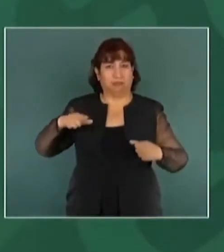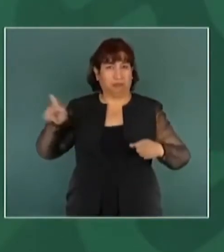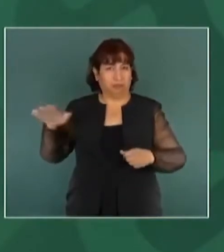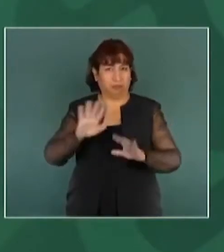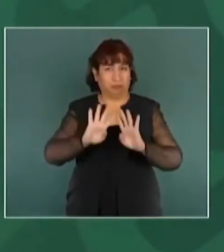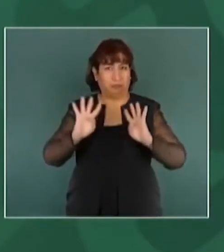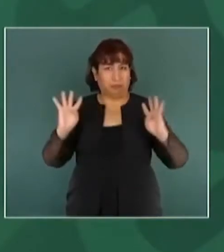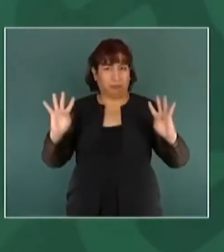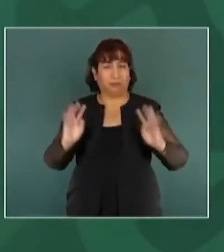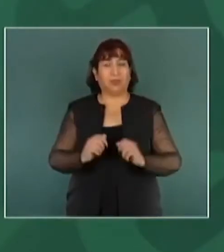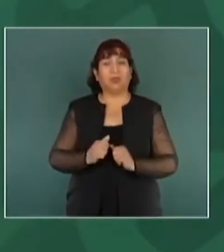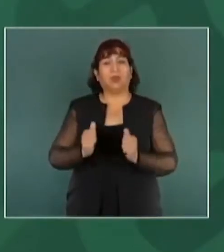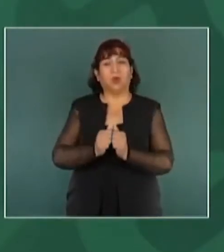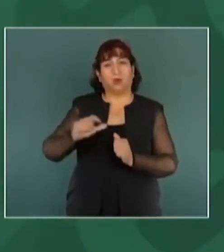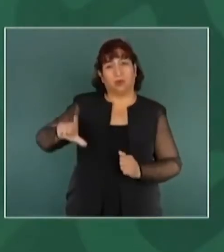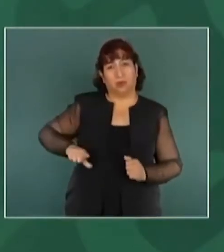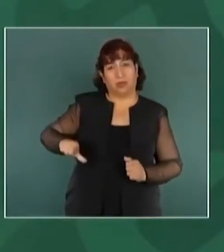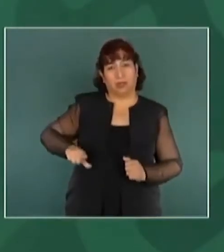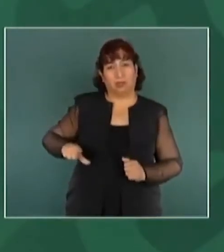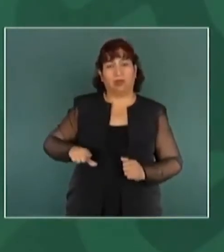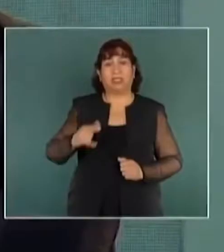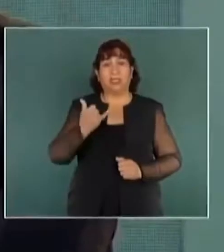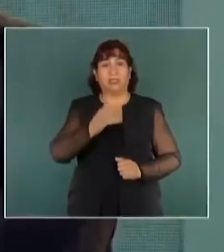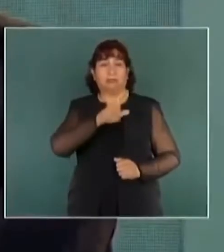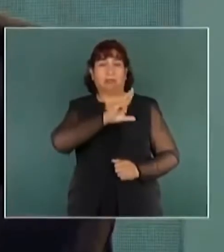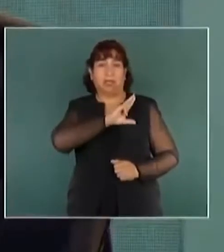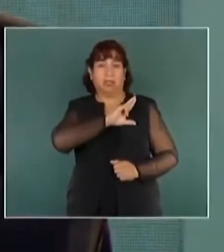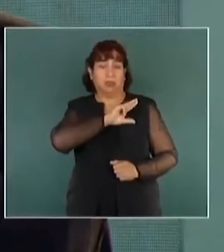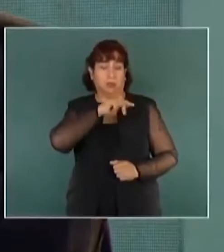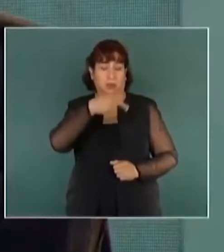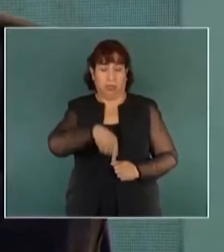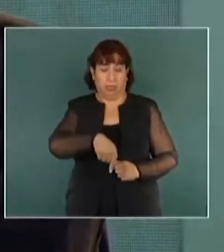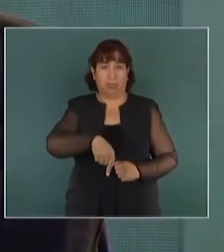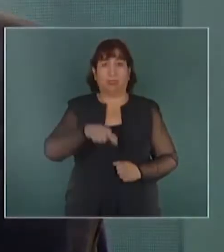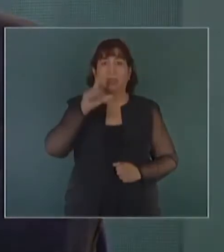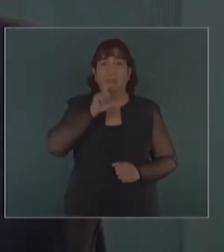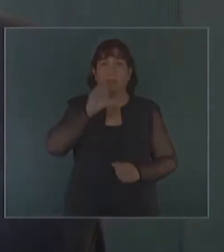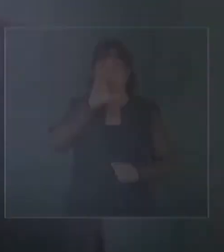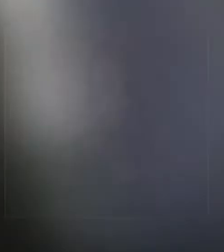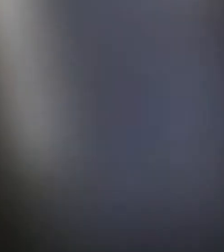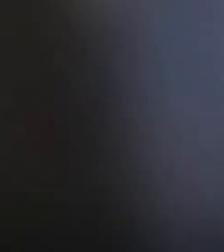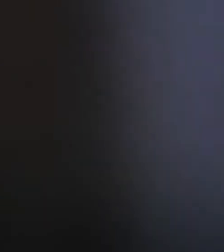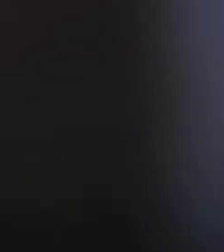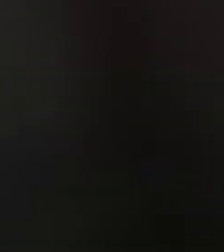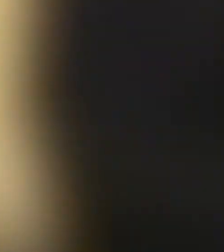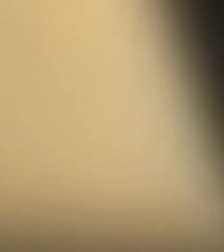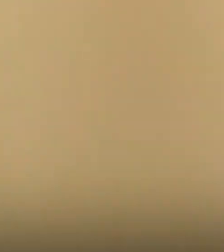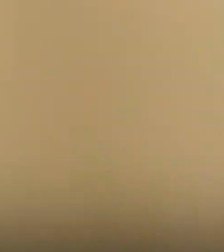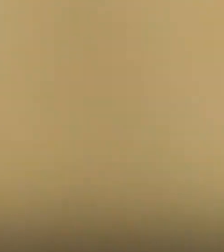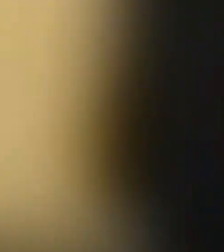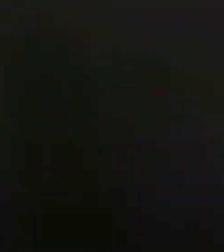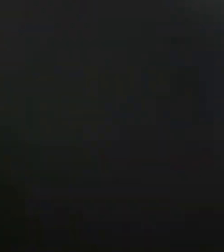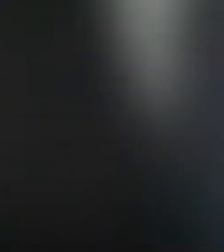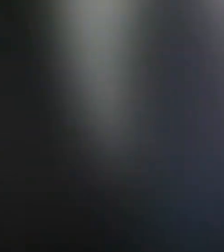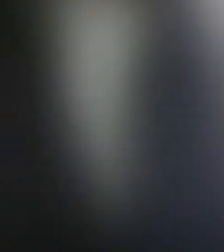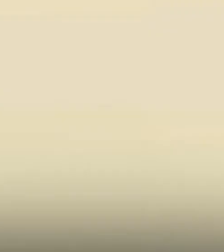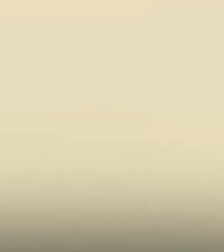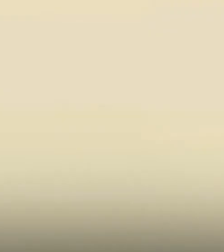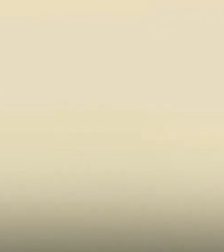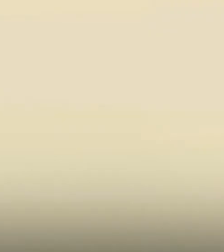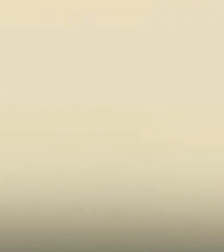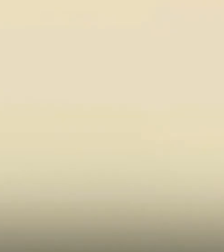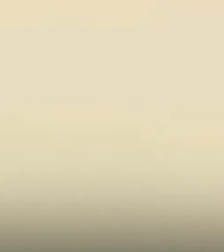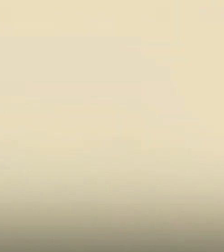recibir dinero de David León con los casos de Emiliano Lozoya y de Genaro García Luna, debido a que el monto del dinero es algo que no es comparable. Señaló que es una